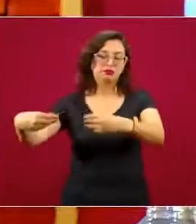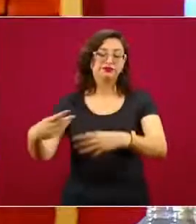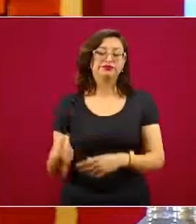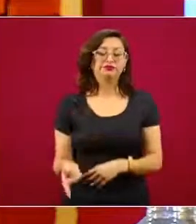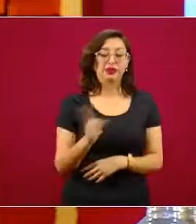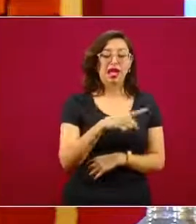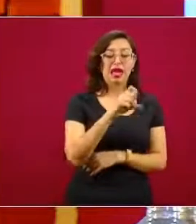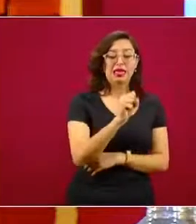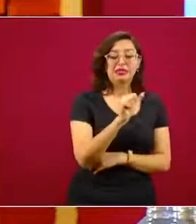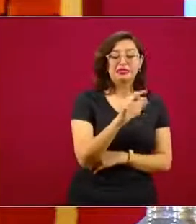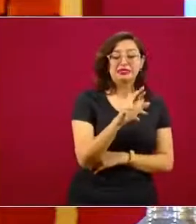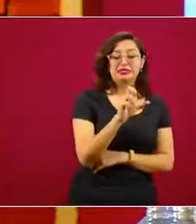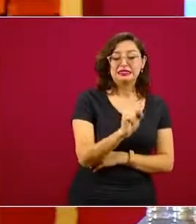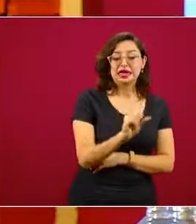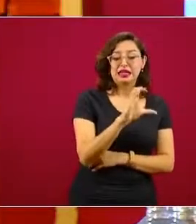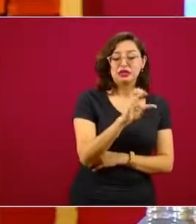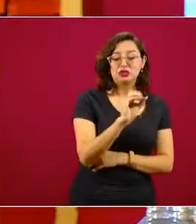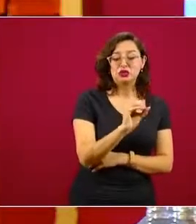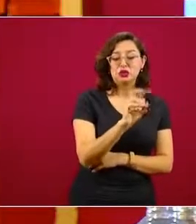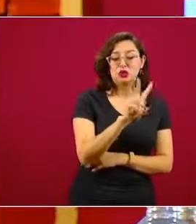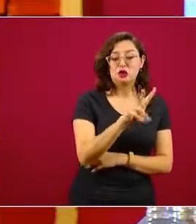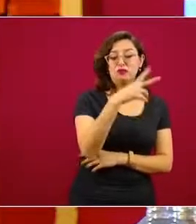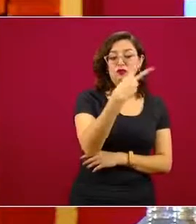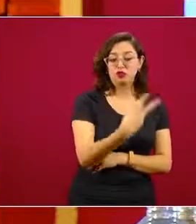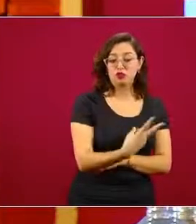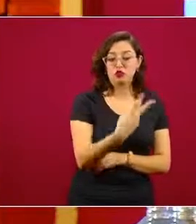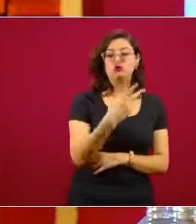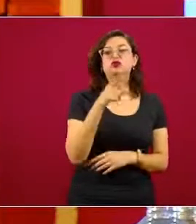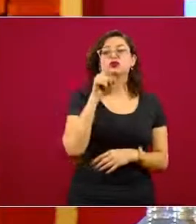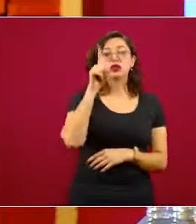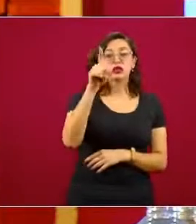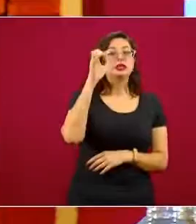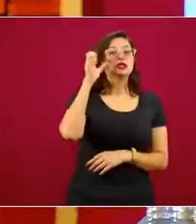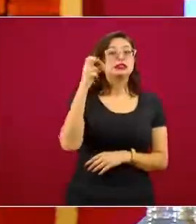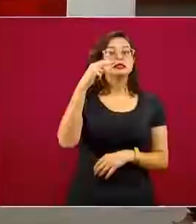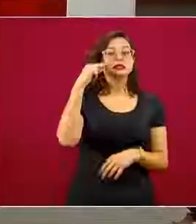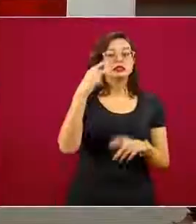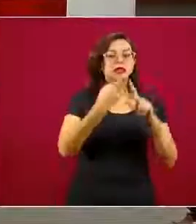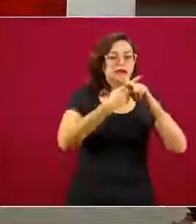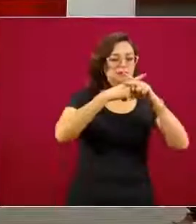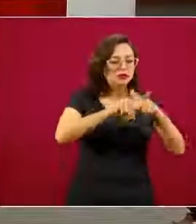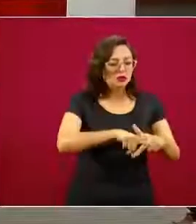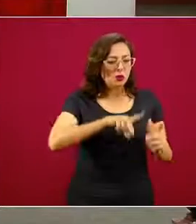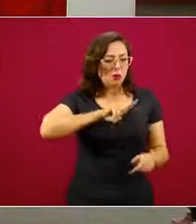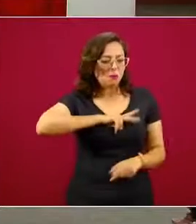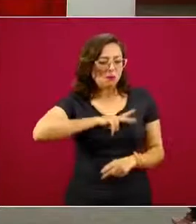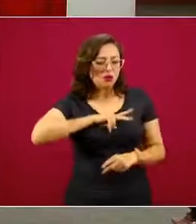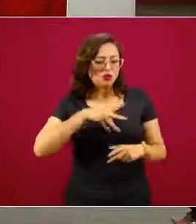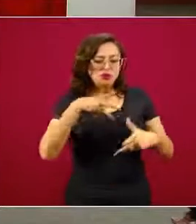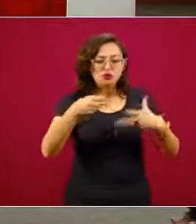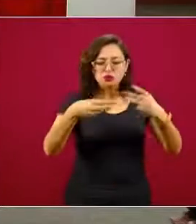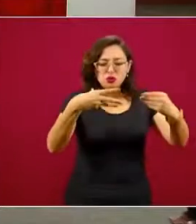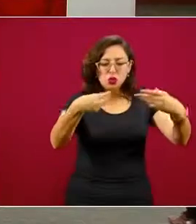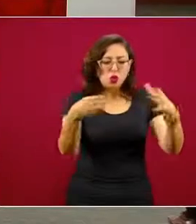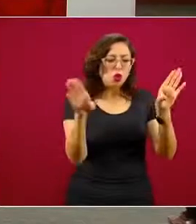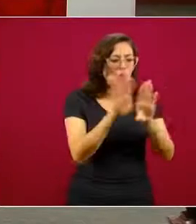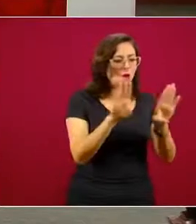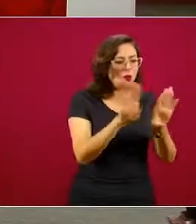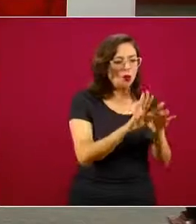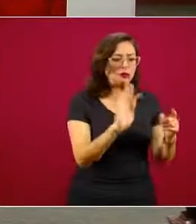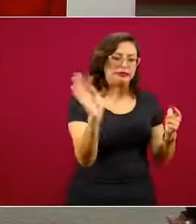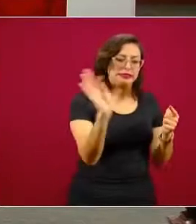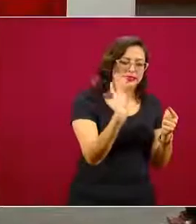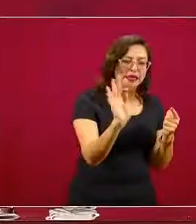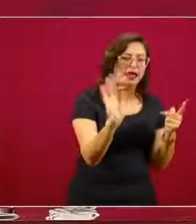COVID, desde el inicio de la epidemia en China se exploraron varias hipótesis sobre su mecanismo de transmisión.